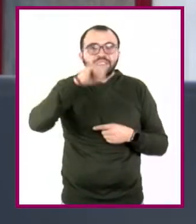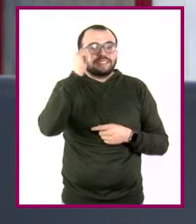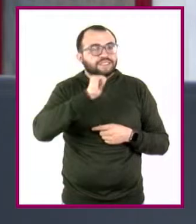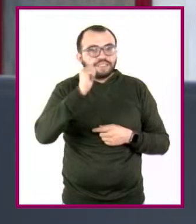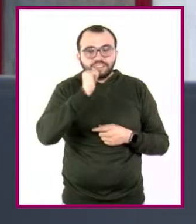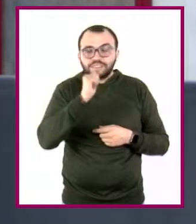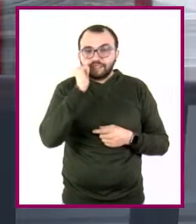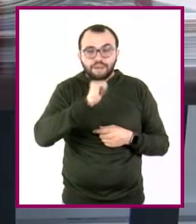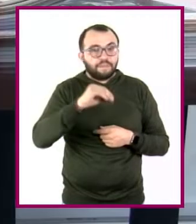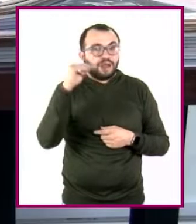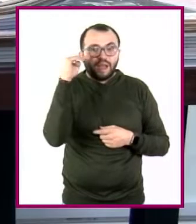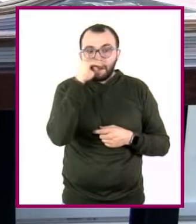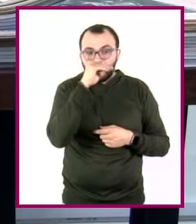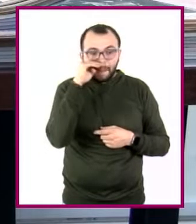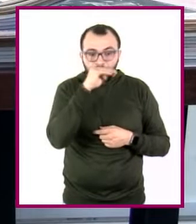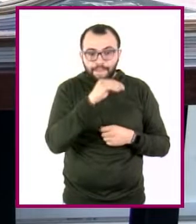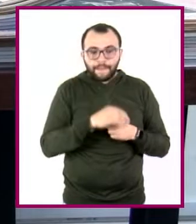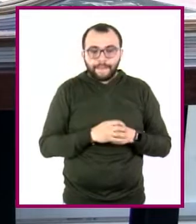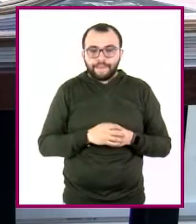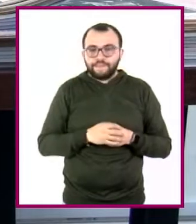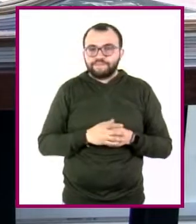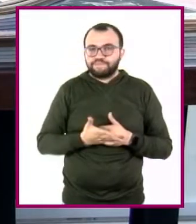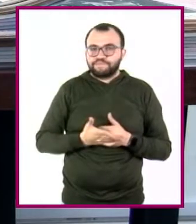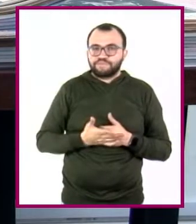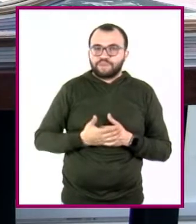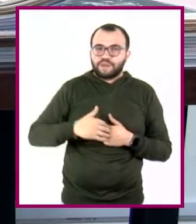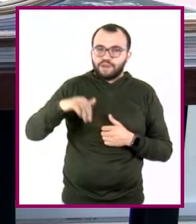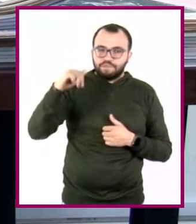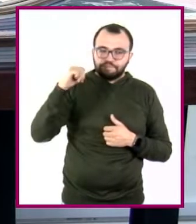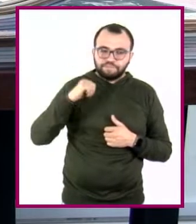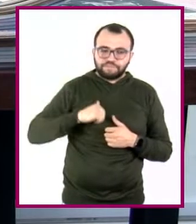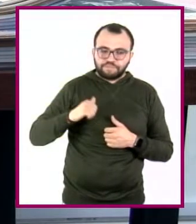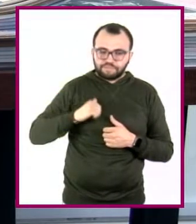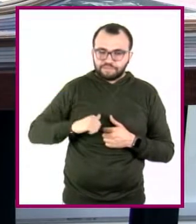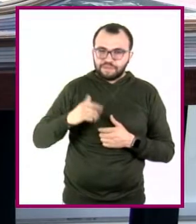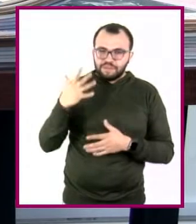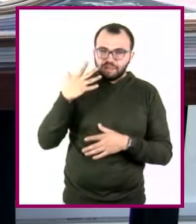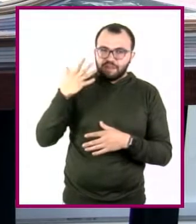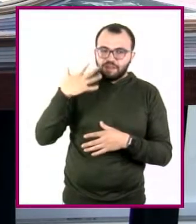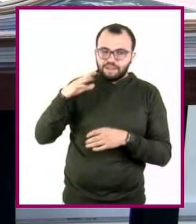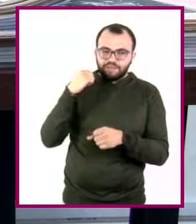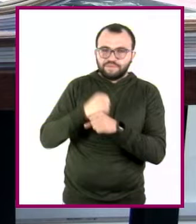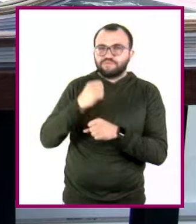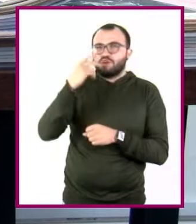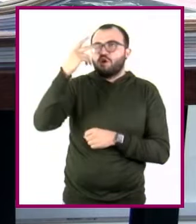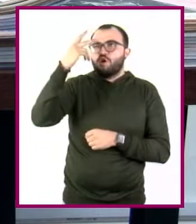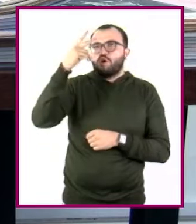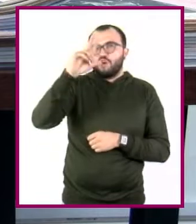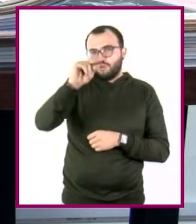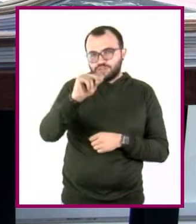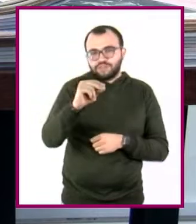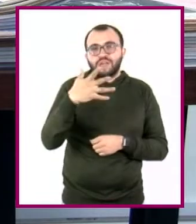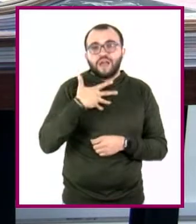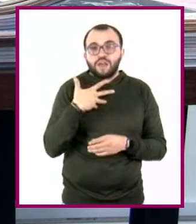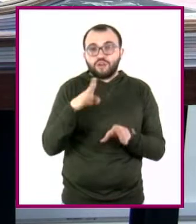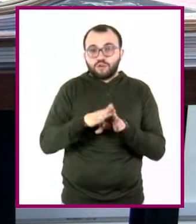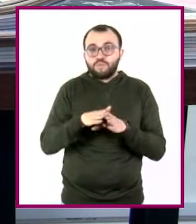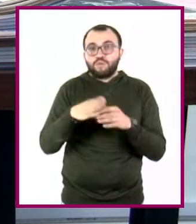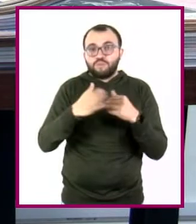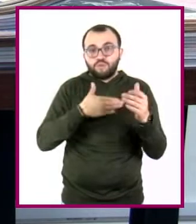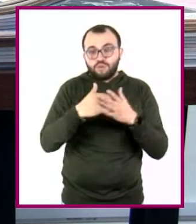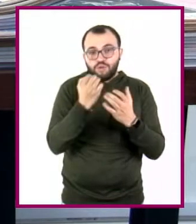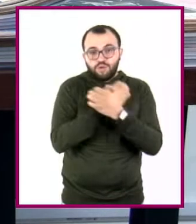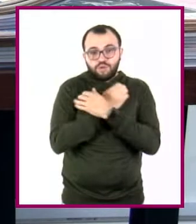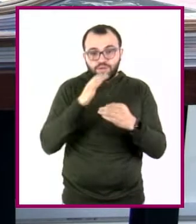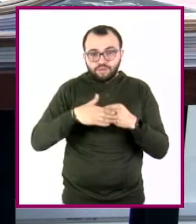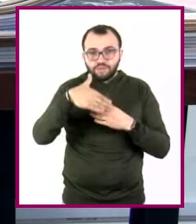será gratuita. La década de los 80 marcó un antes y un después en el sistema educativo, gracias a las